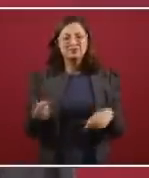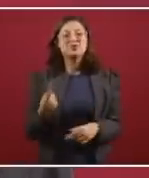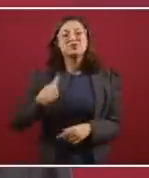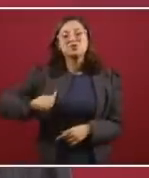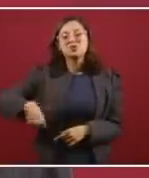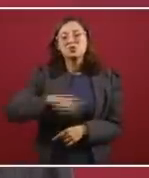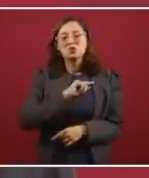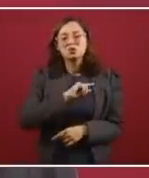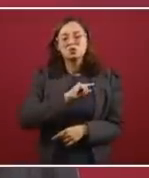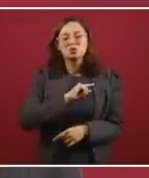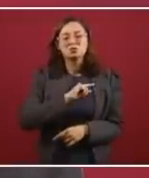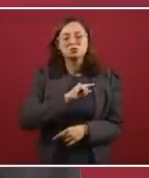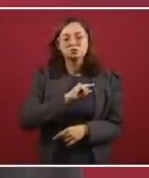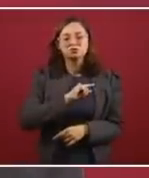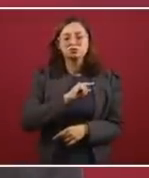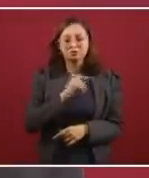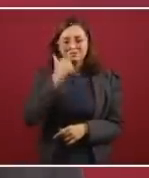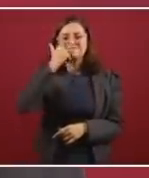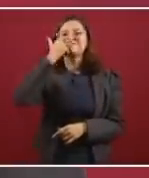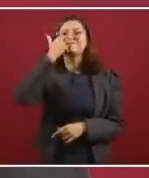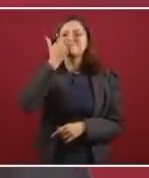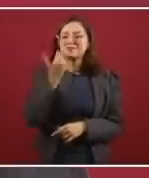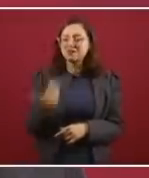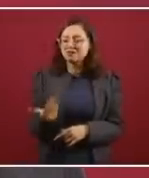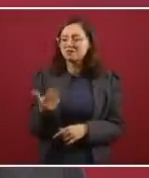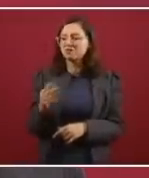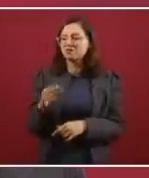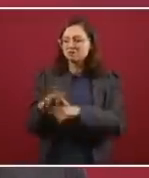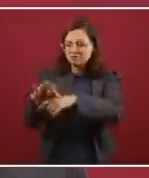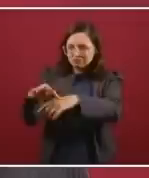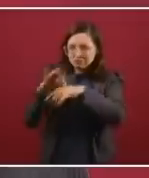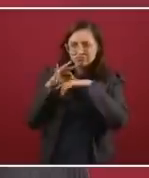Nosotros nos apegamos a la realidad.